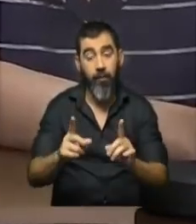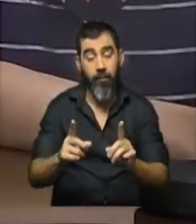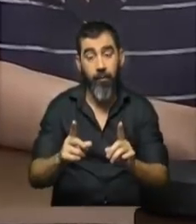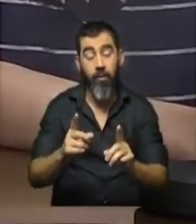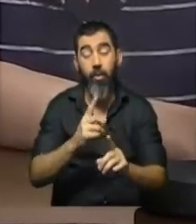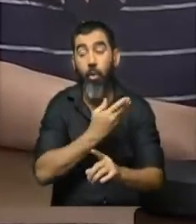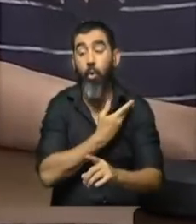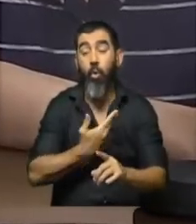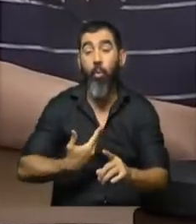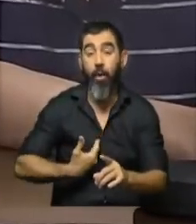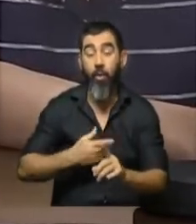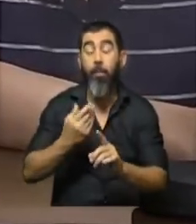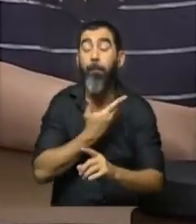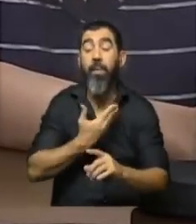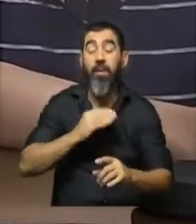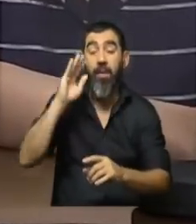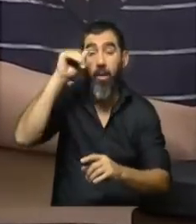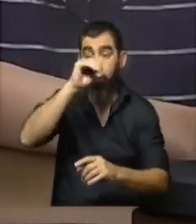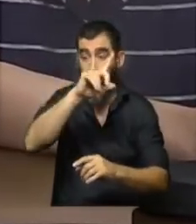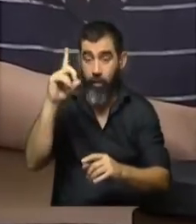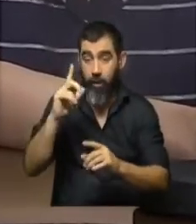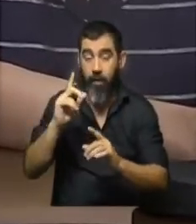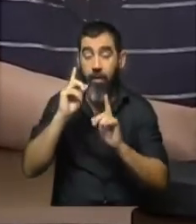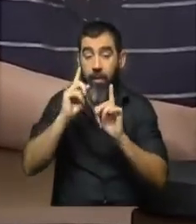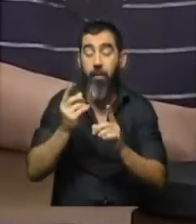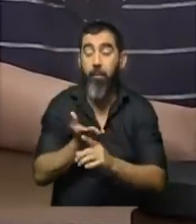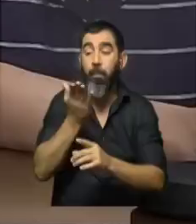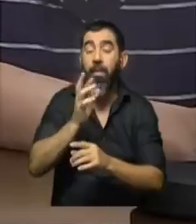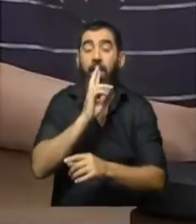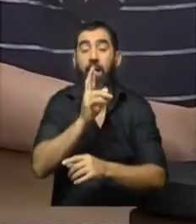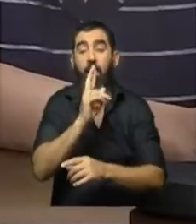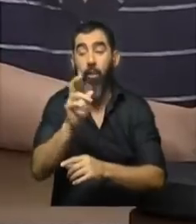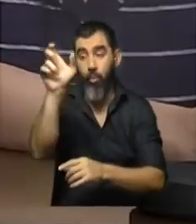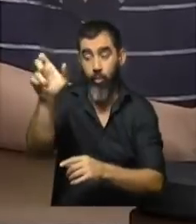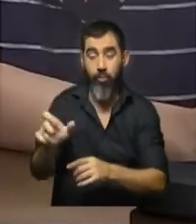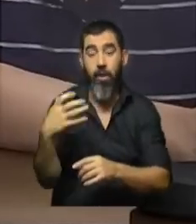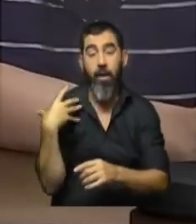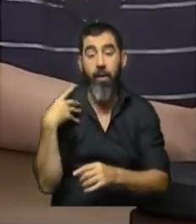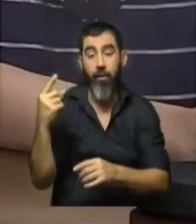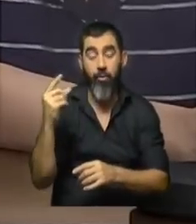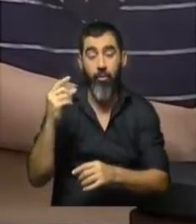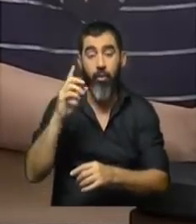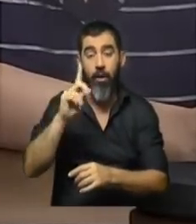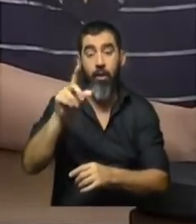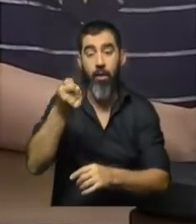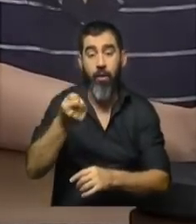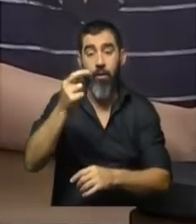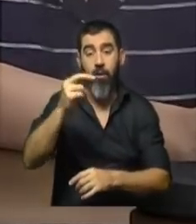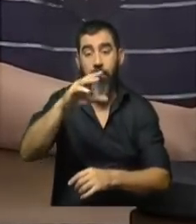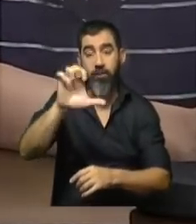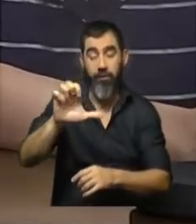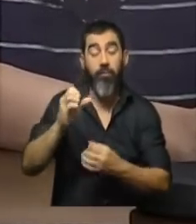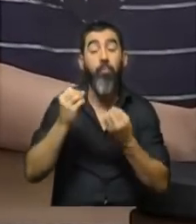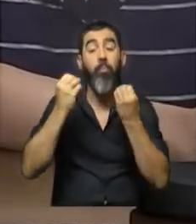del Poder Ejecutivo y en particular del Presidente de la República de pedirle la renuncia al director, doctor Álvaro Garcés,